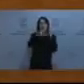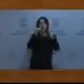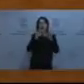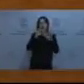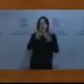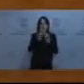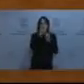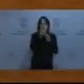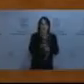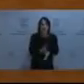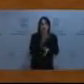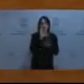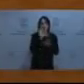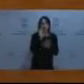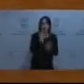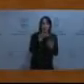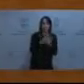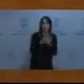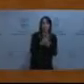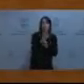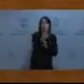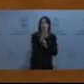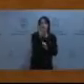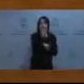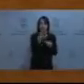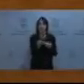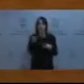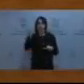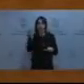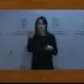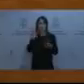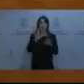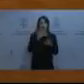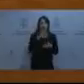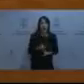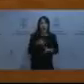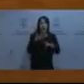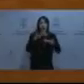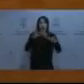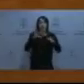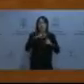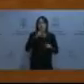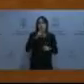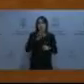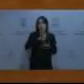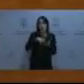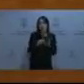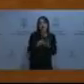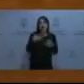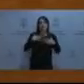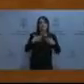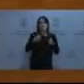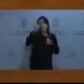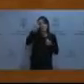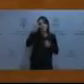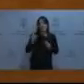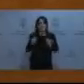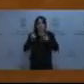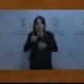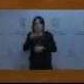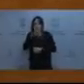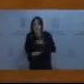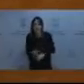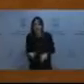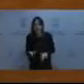años. Ahora estamos donde estamos, con un plan de salud mental que nació muerto, nació viejo, sin convencimiento, que nos lo trató de vender, que